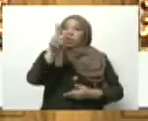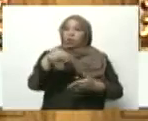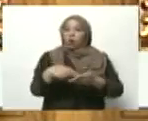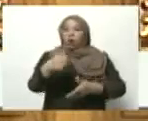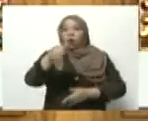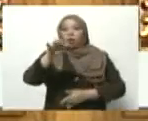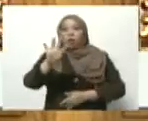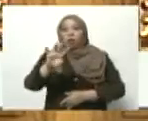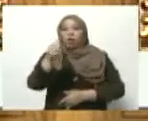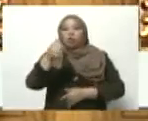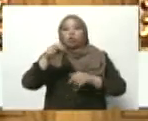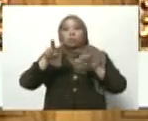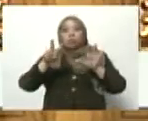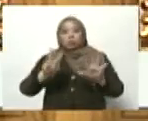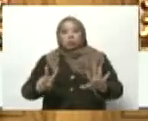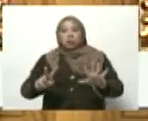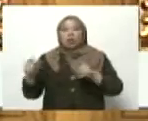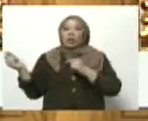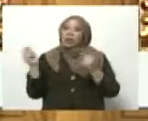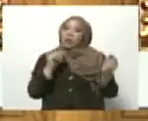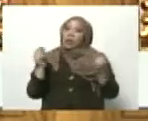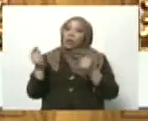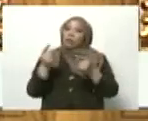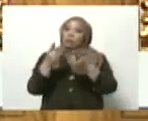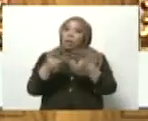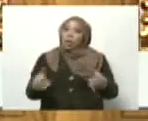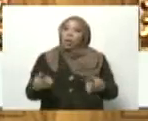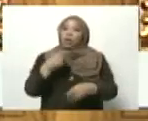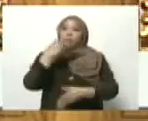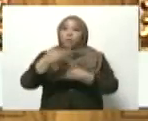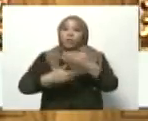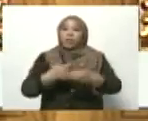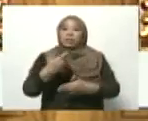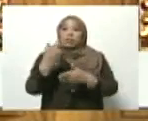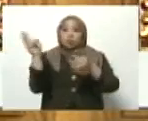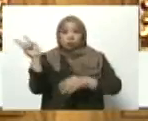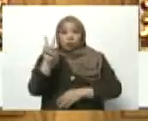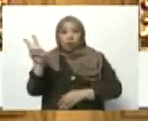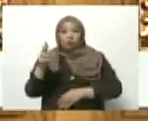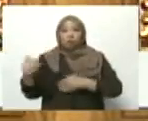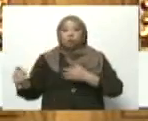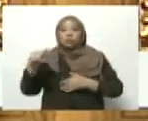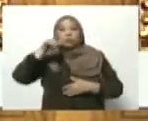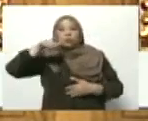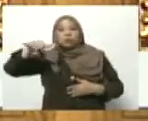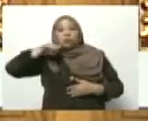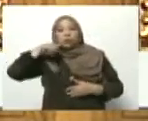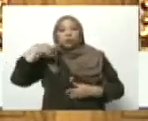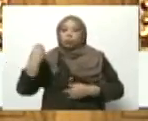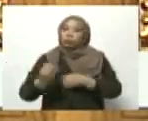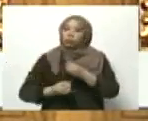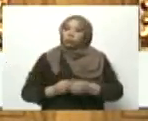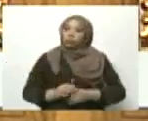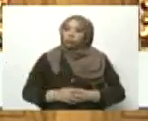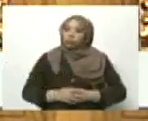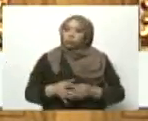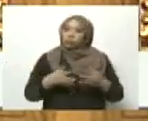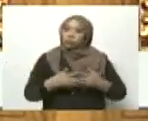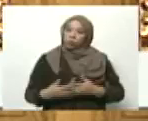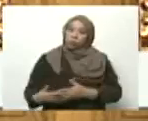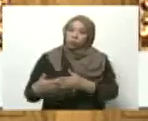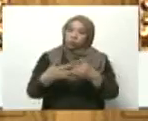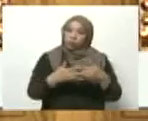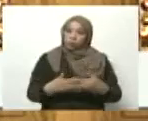año 2017, la declaración de Venezuela como una amenaza inusual, extraordinaria para los Estados Unidos, una